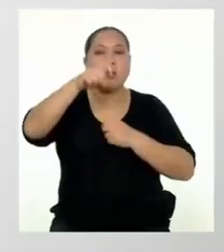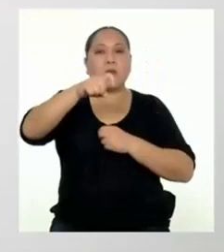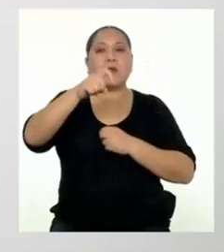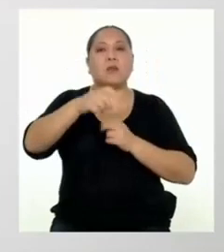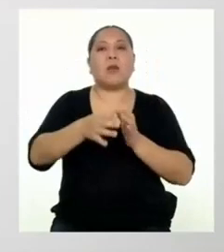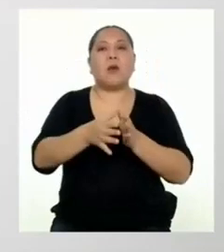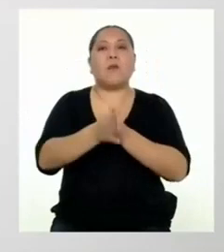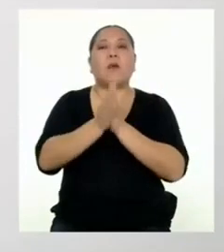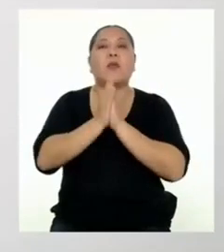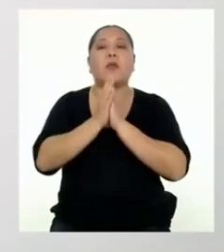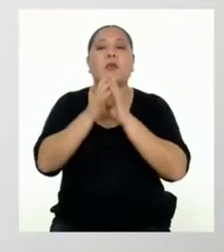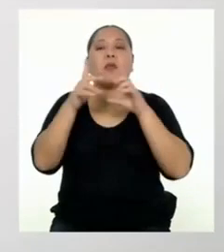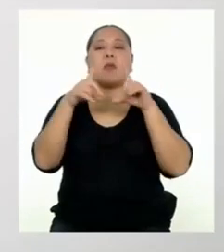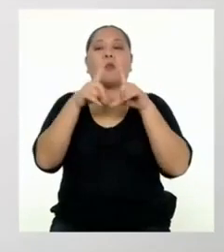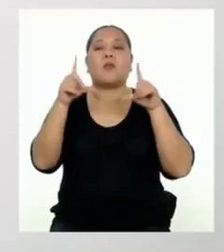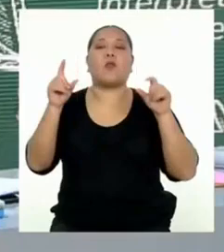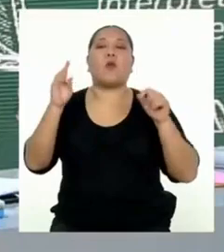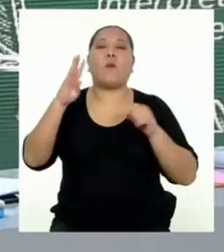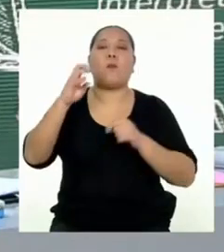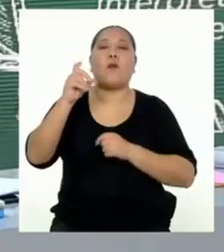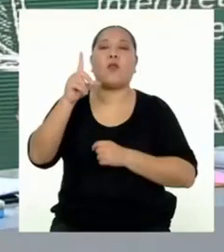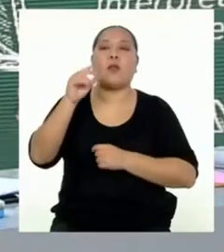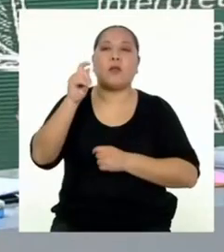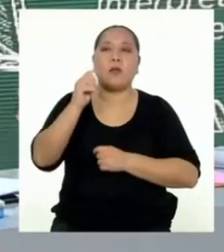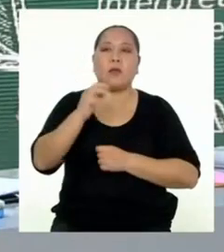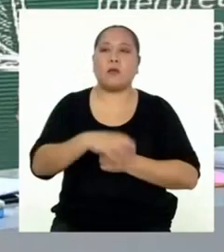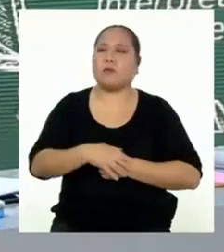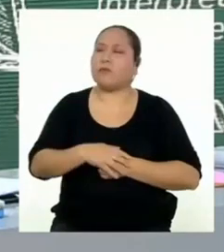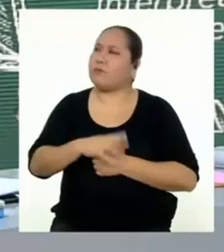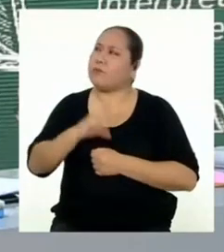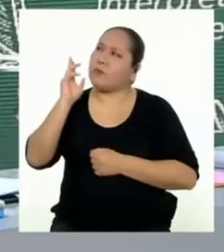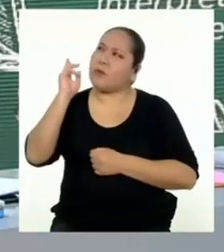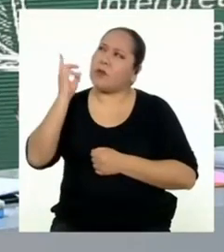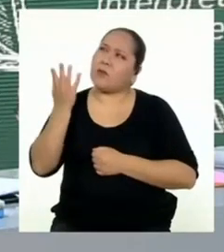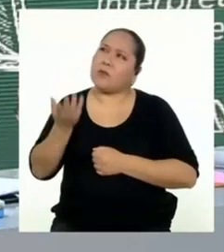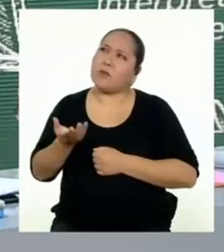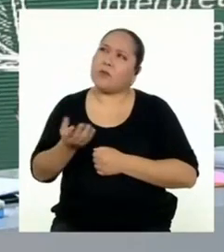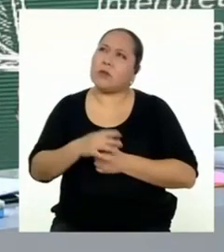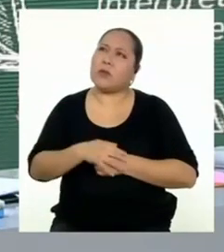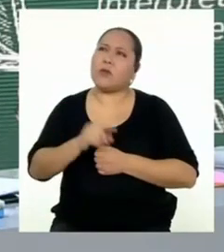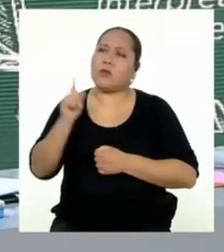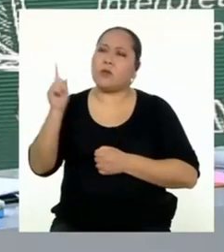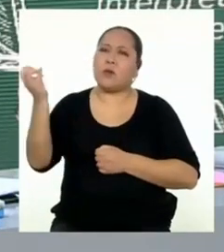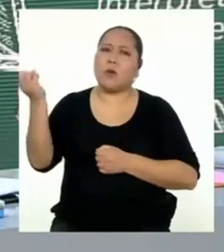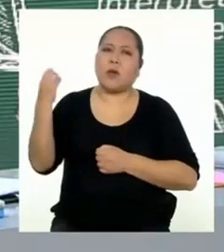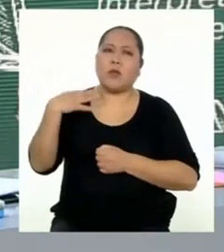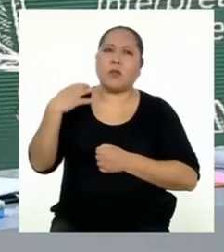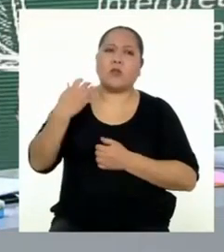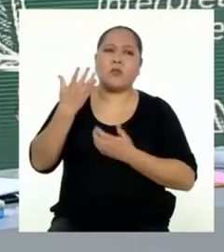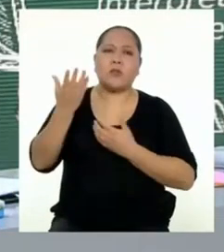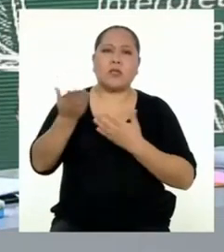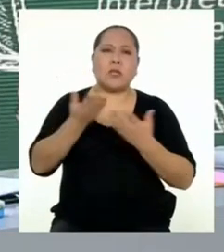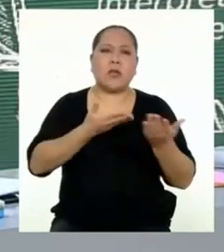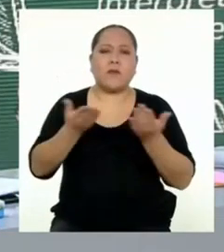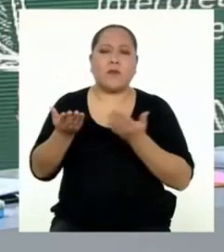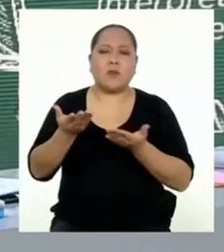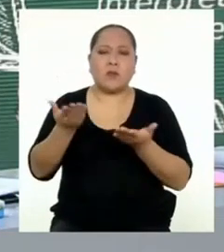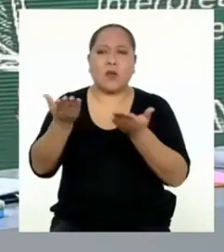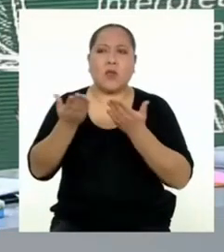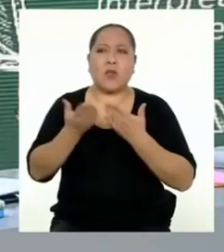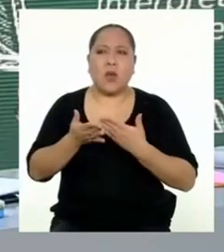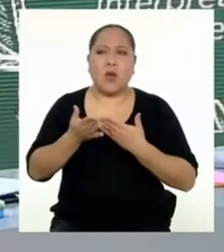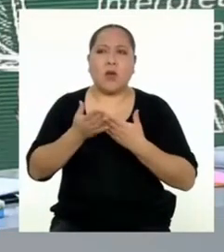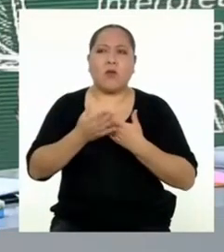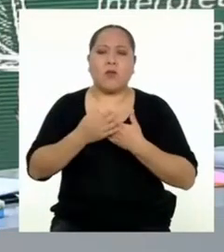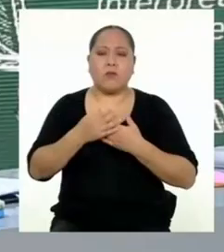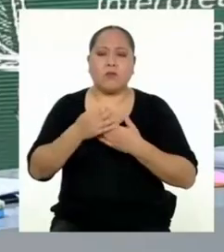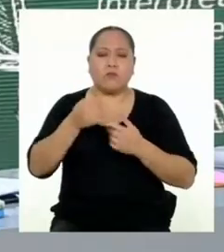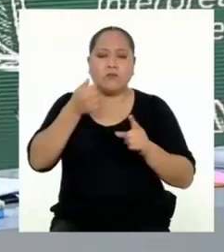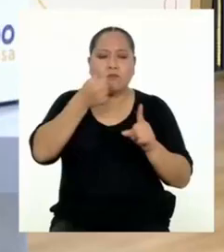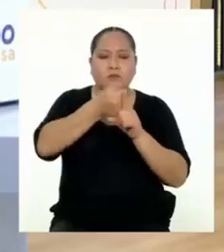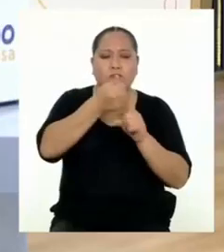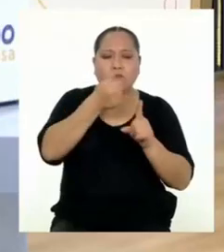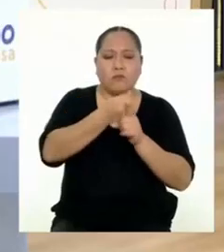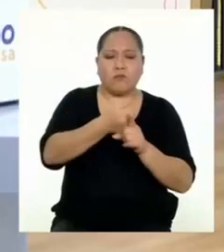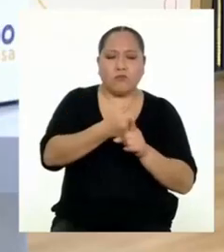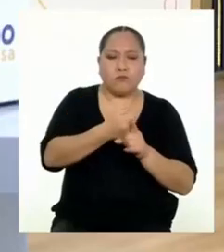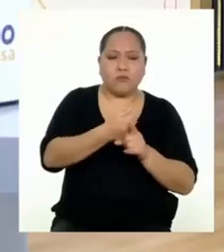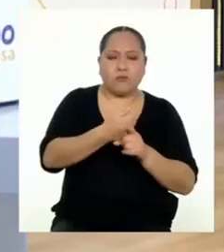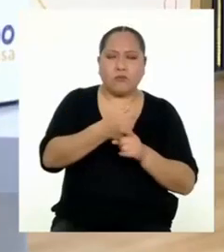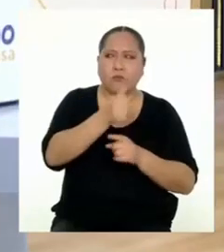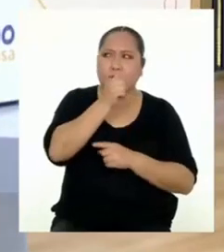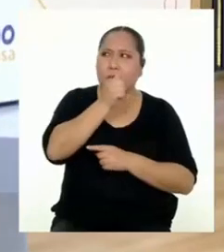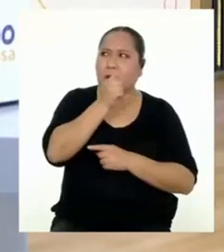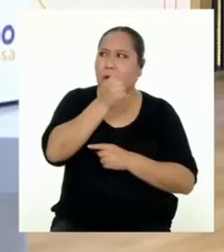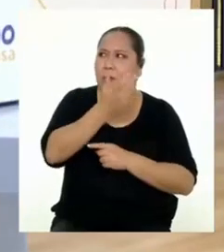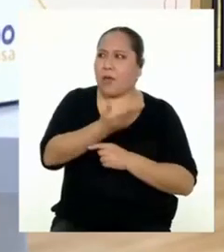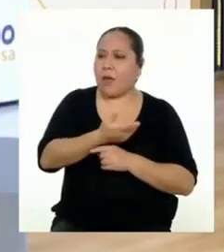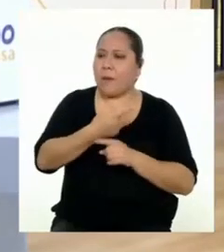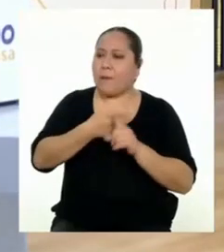debes solicitar tu comprobante de pago. Profesor, hasta el momento ha mencionado servicios que recibiría de forma particular.